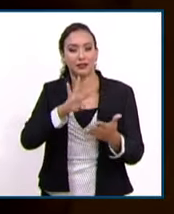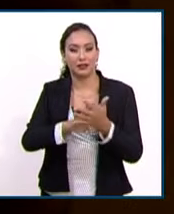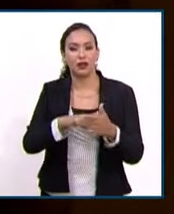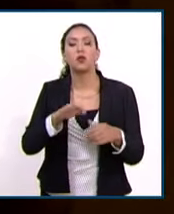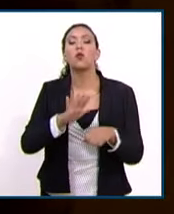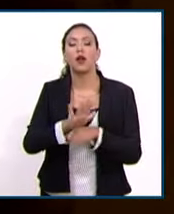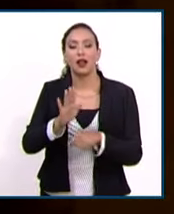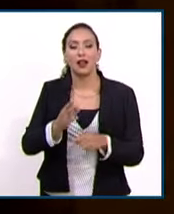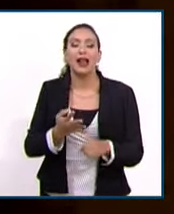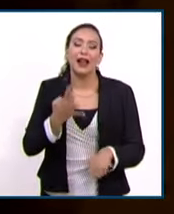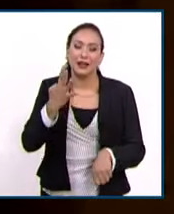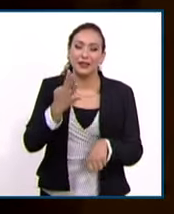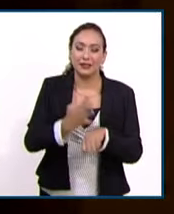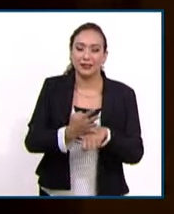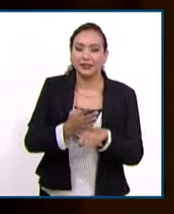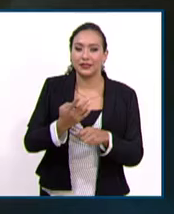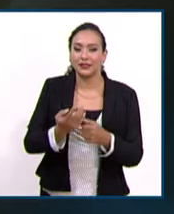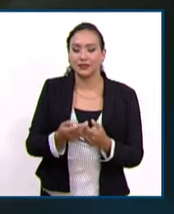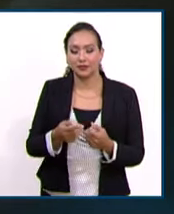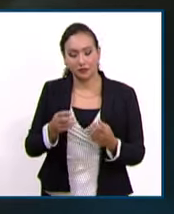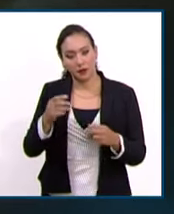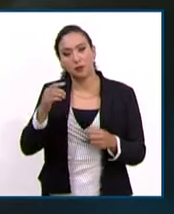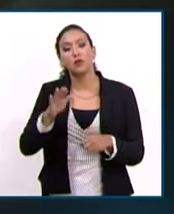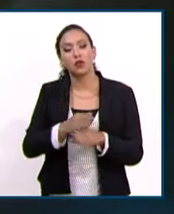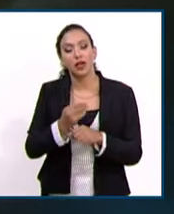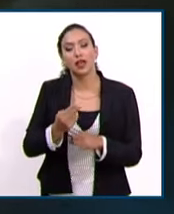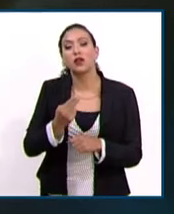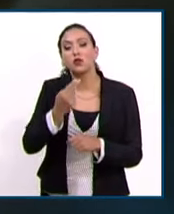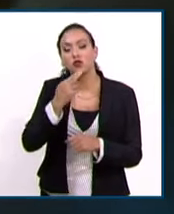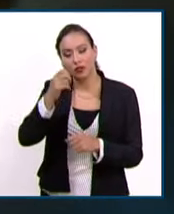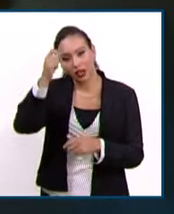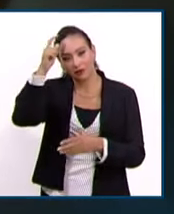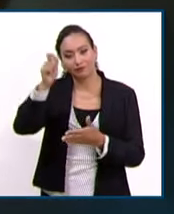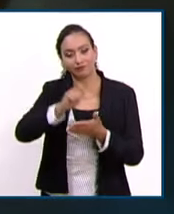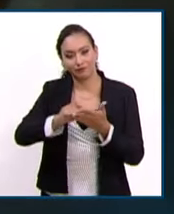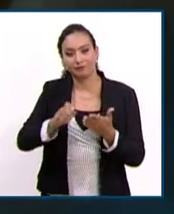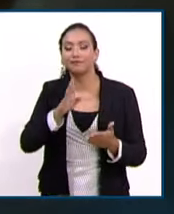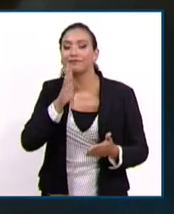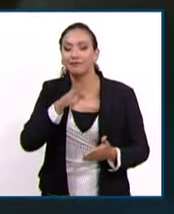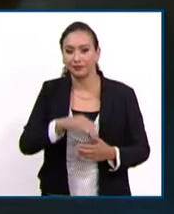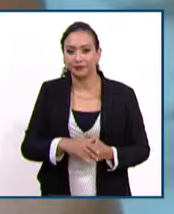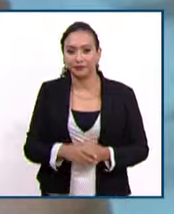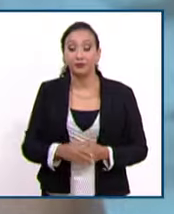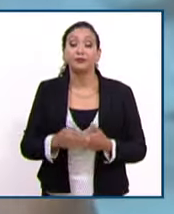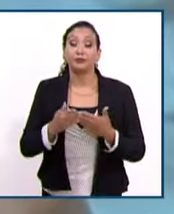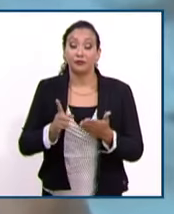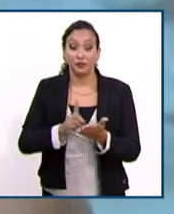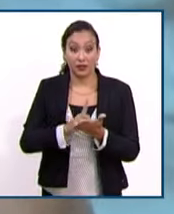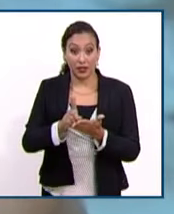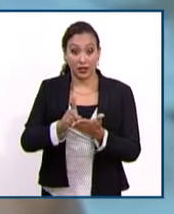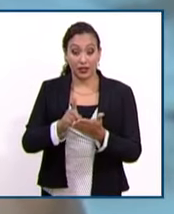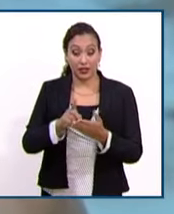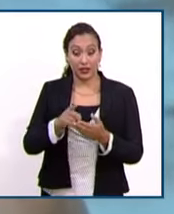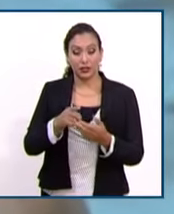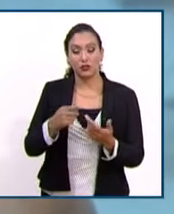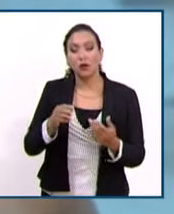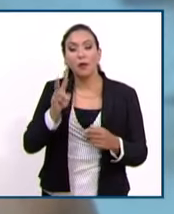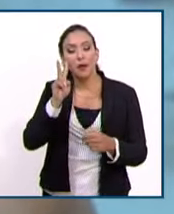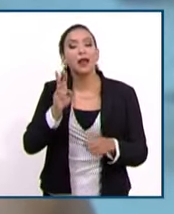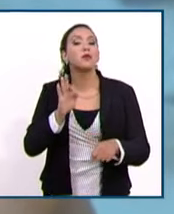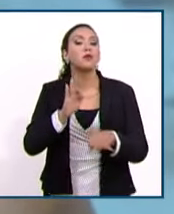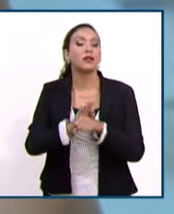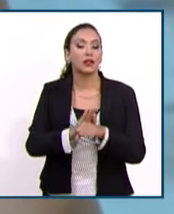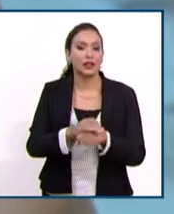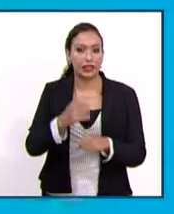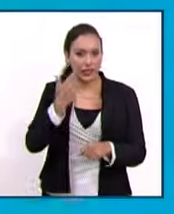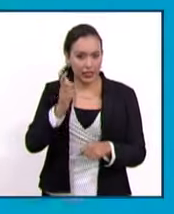sanciones administrativas y penales, respectivamente, por violaciones a derecho de autor. En la sesión del lunes se determinará si se alcanzan los votos para